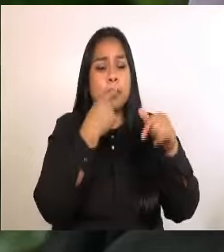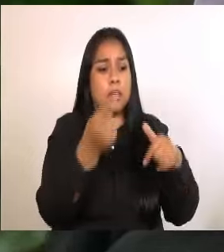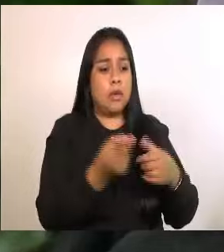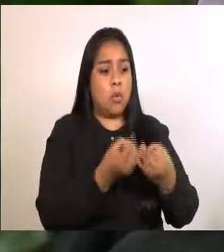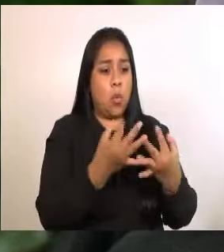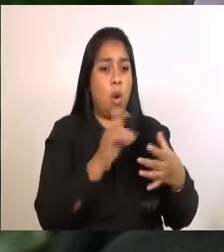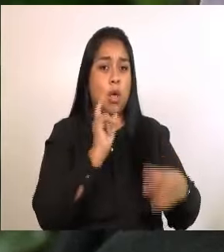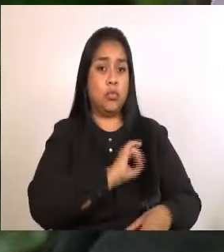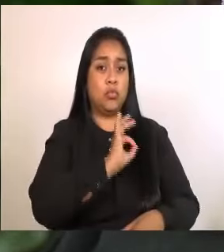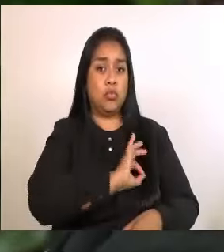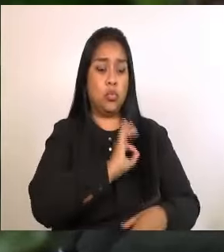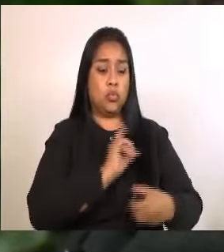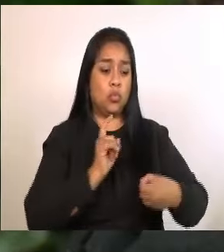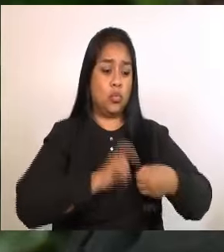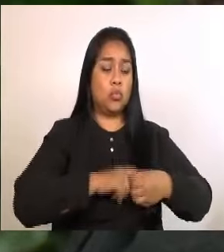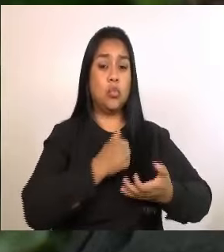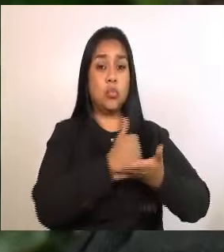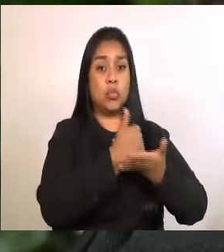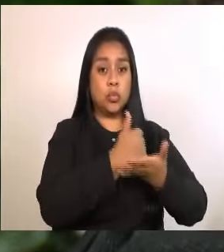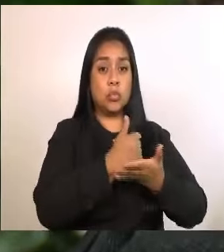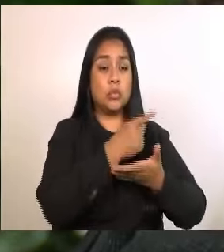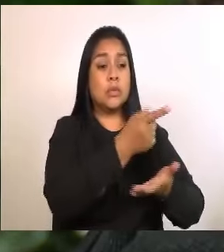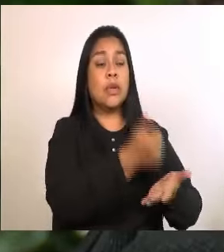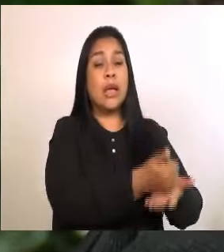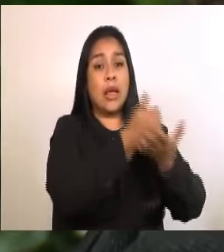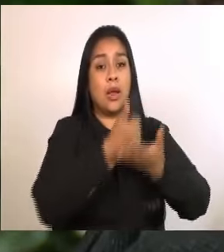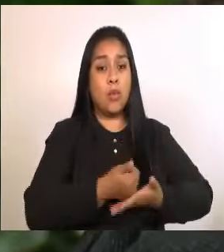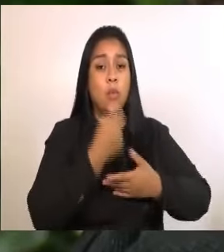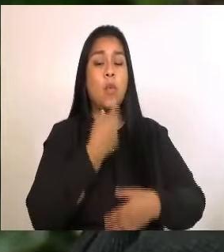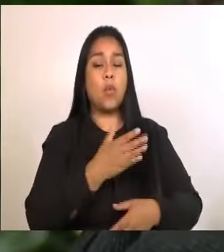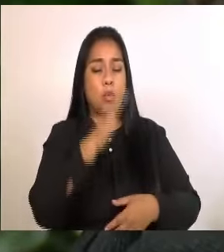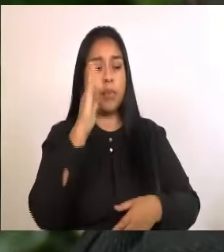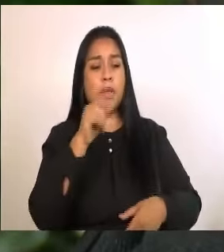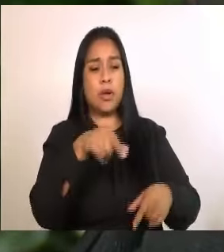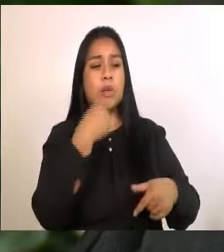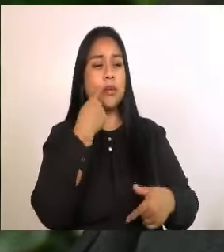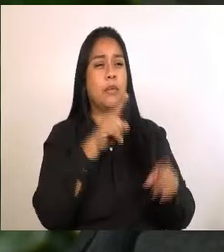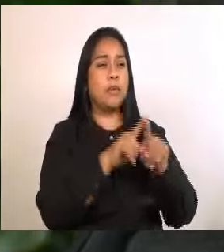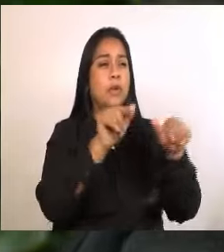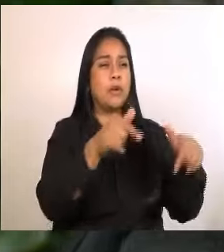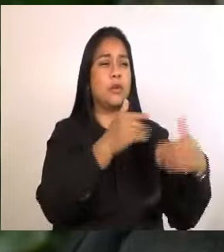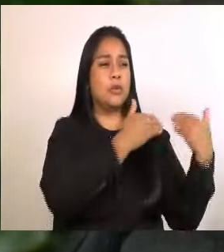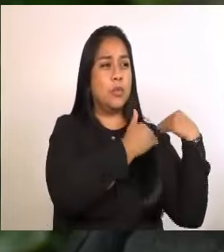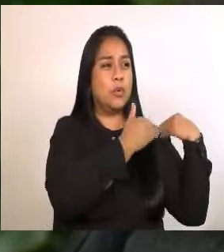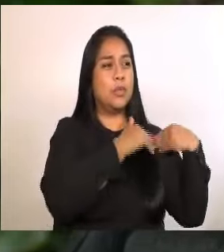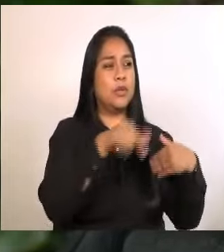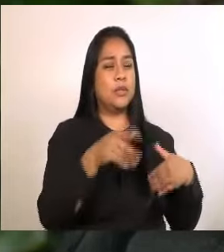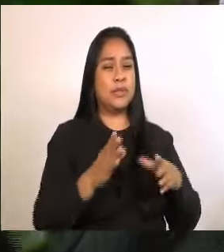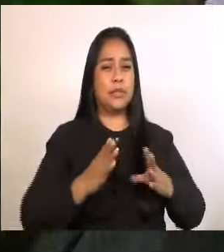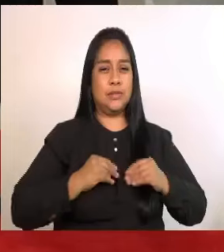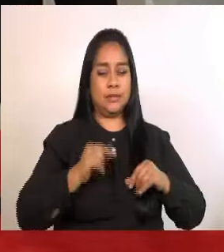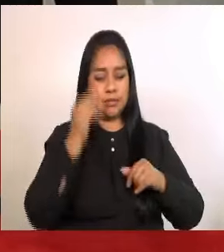socios humanitarios que ustedes mencionan que les ayudarán a cumplir, digamos, con este compromiso que se está asumiendo.